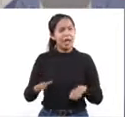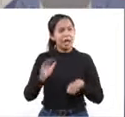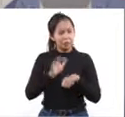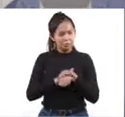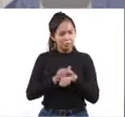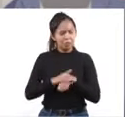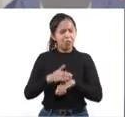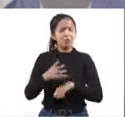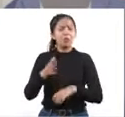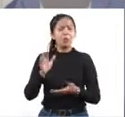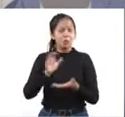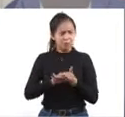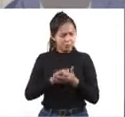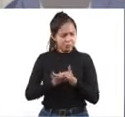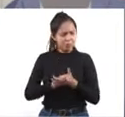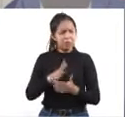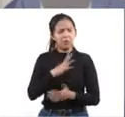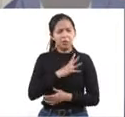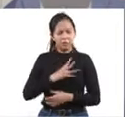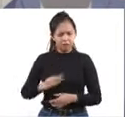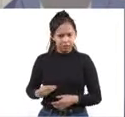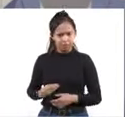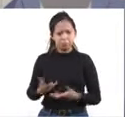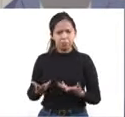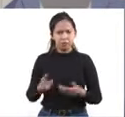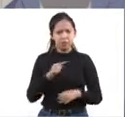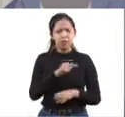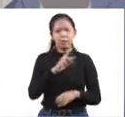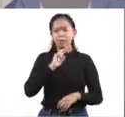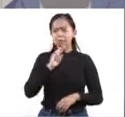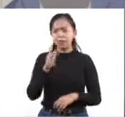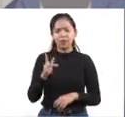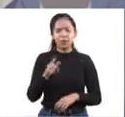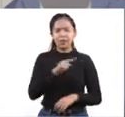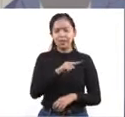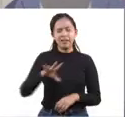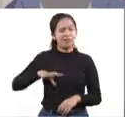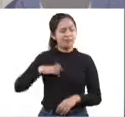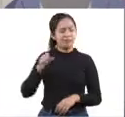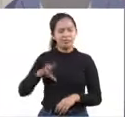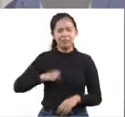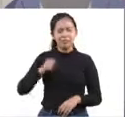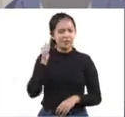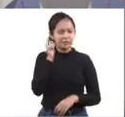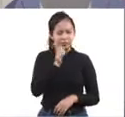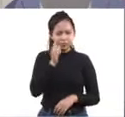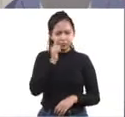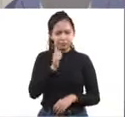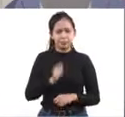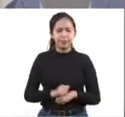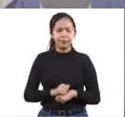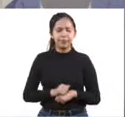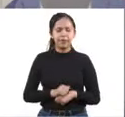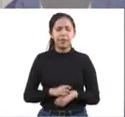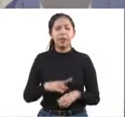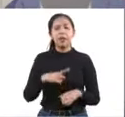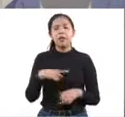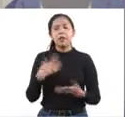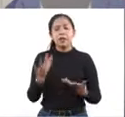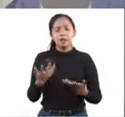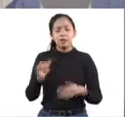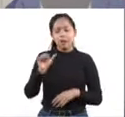y colega quien trabajó para beneficio de su comunidad toda su vida. Primero en los campos de